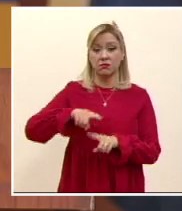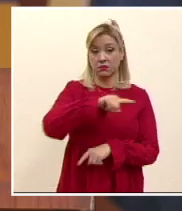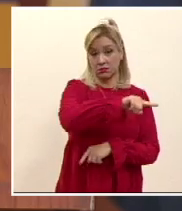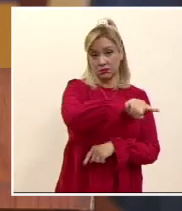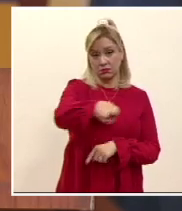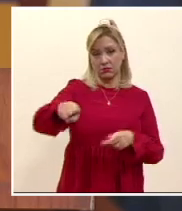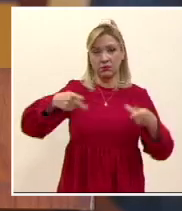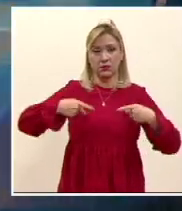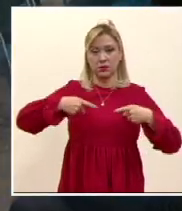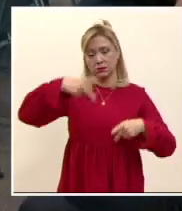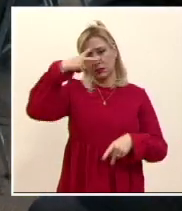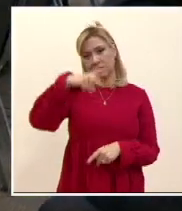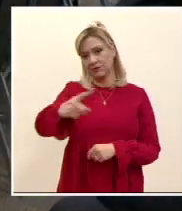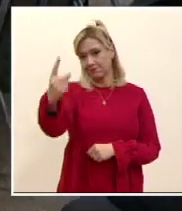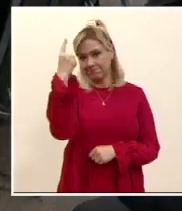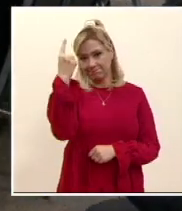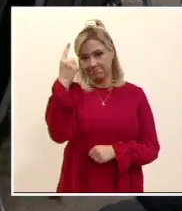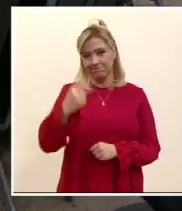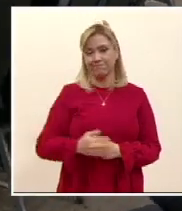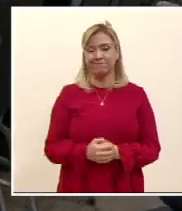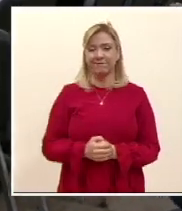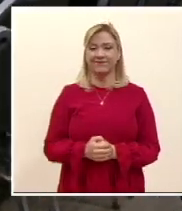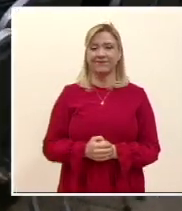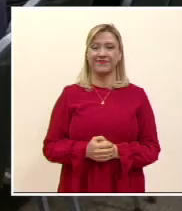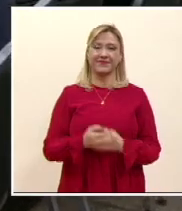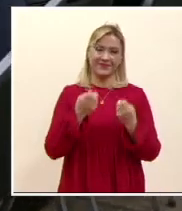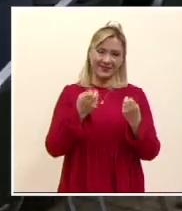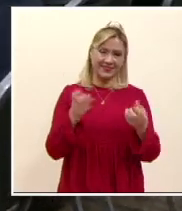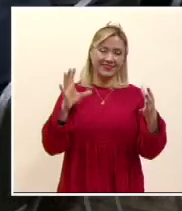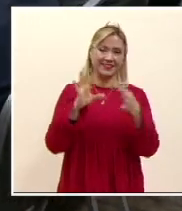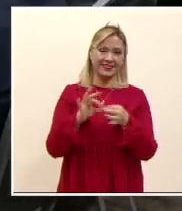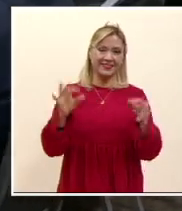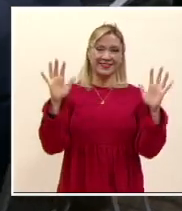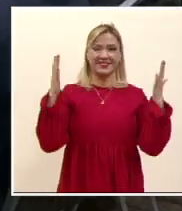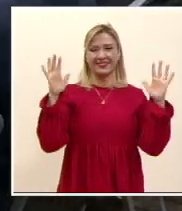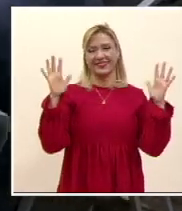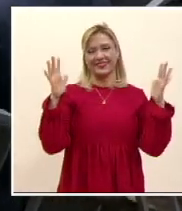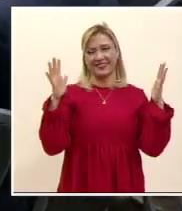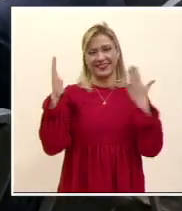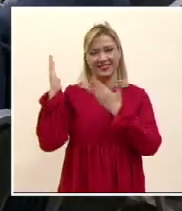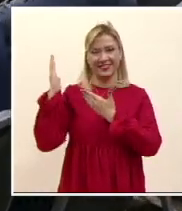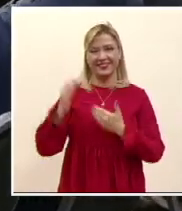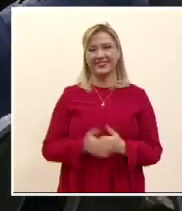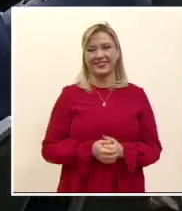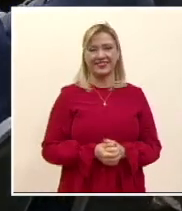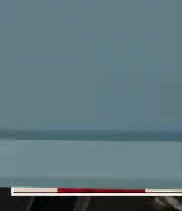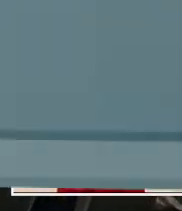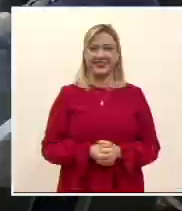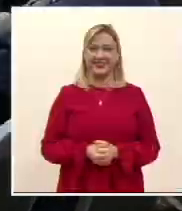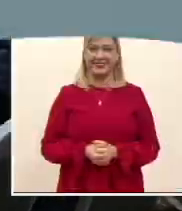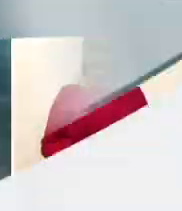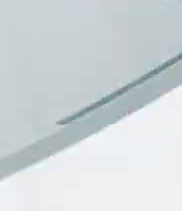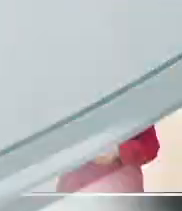los mexicanos. Para el canal del Poder Judicial de la Federación, Marta Rodríguez.